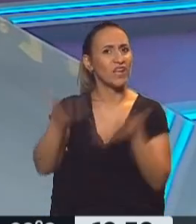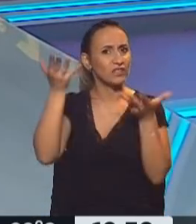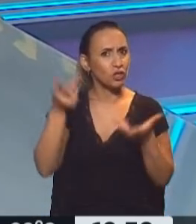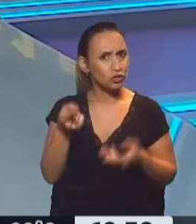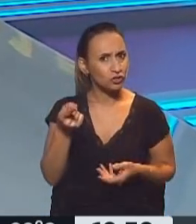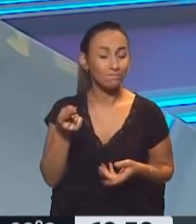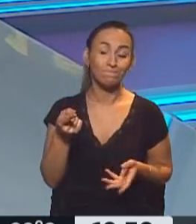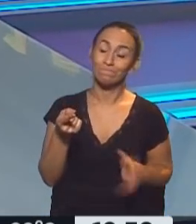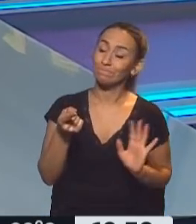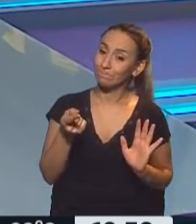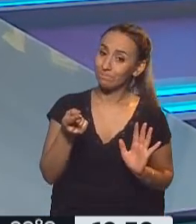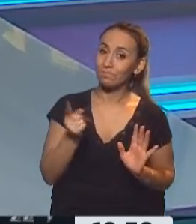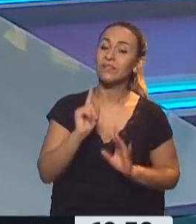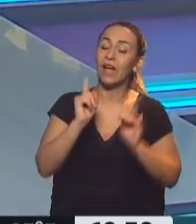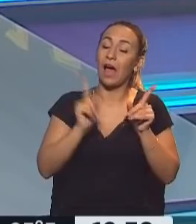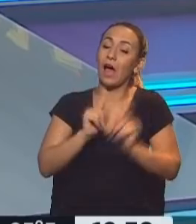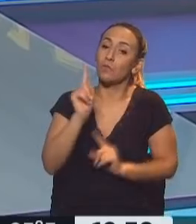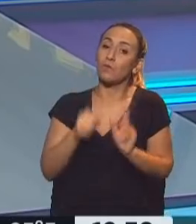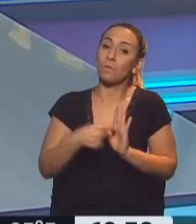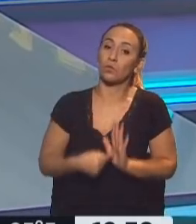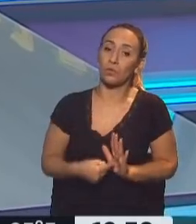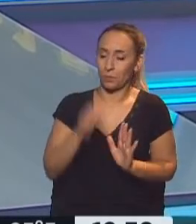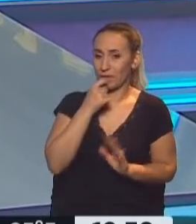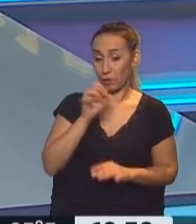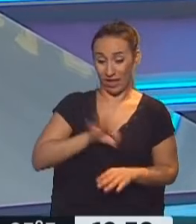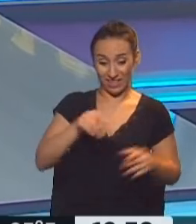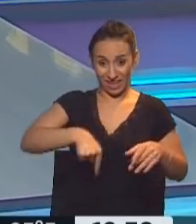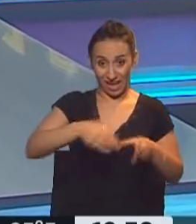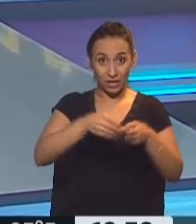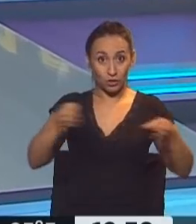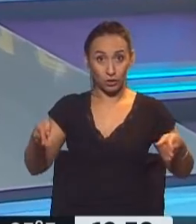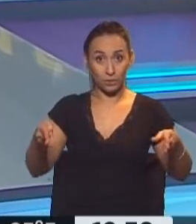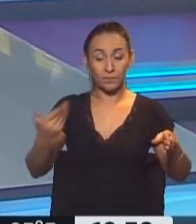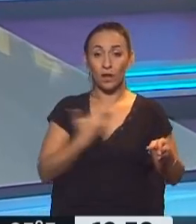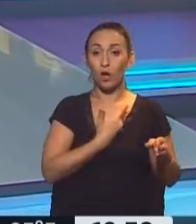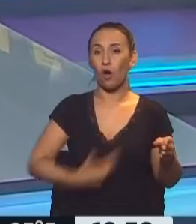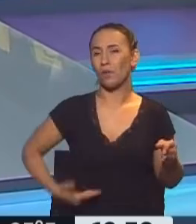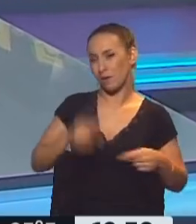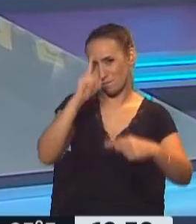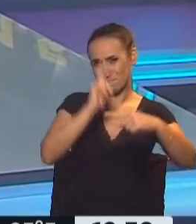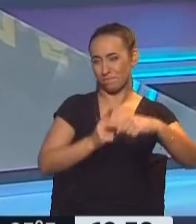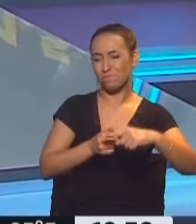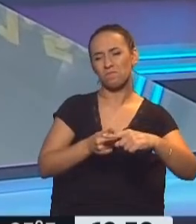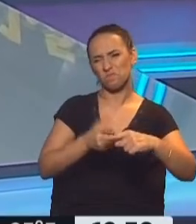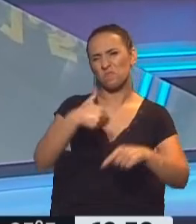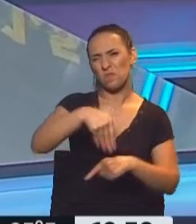va a pasar con las principales proyecciones macroeconómicas que si querés las tenemos acá detrás?